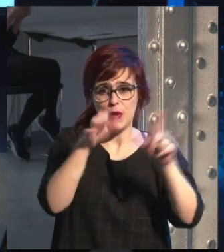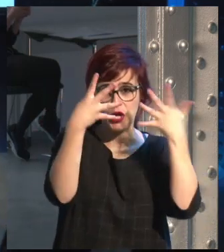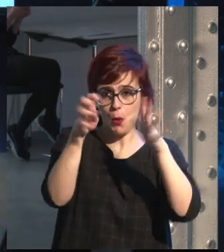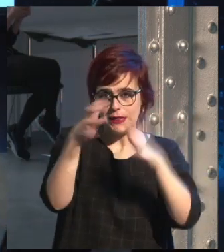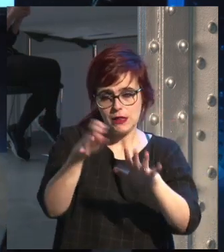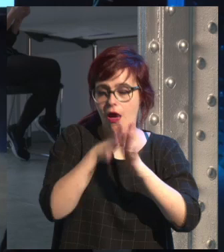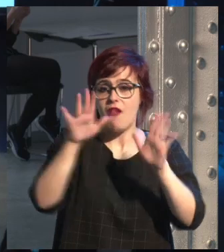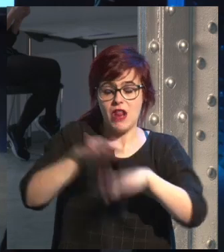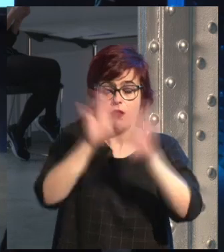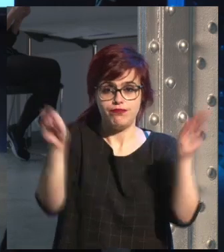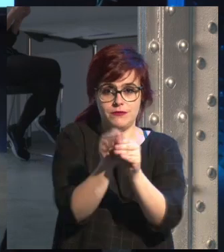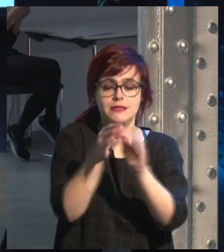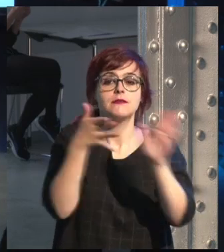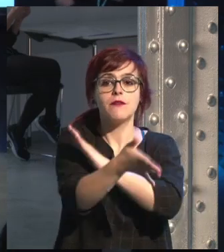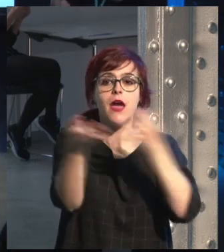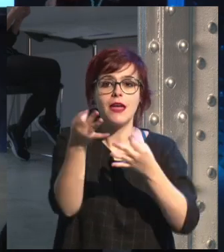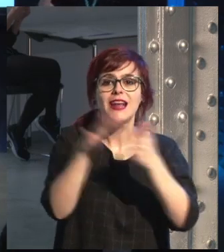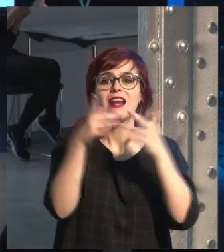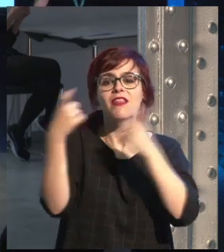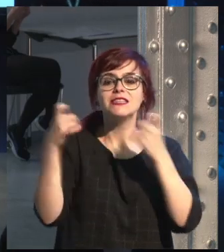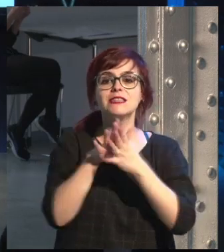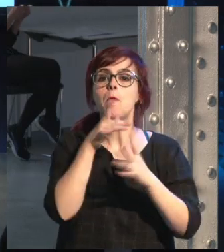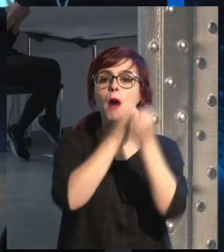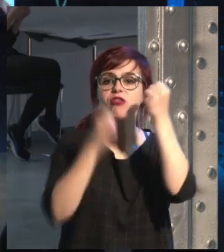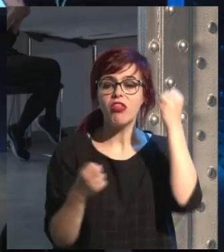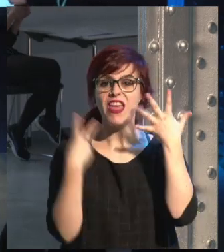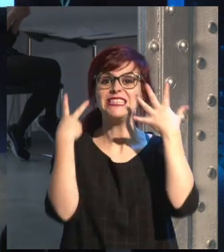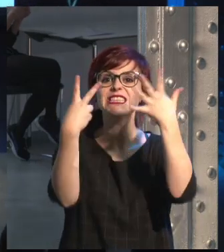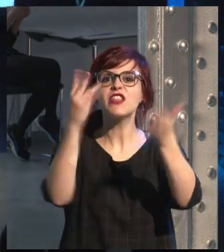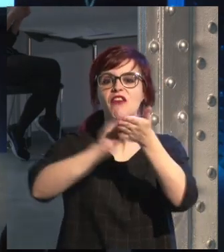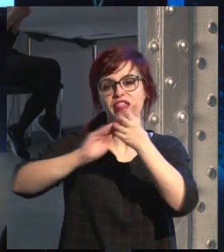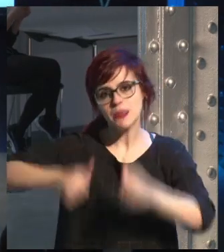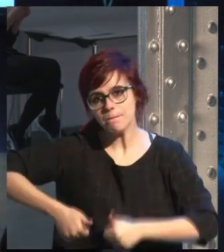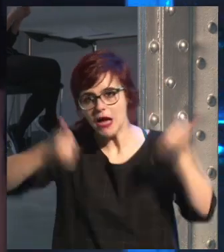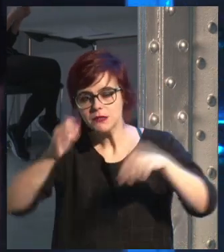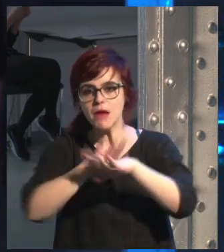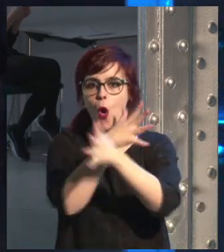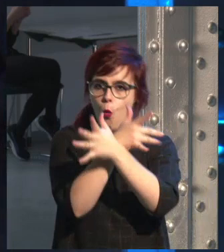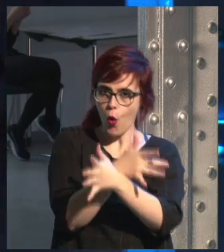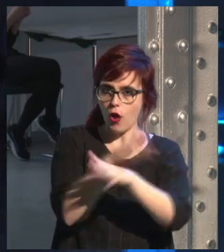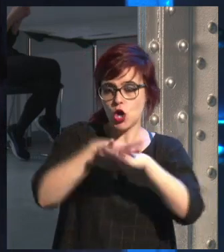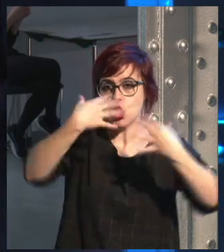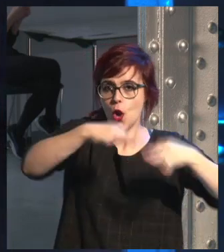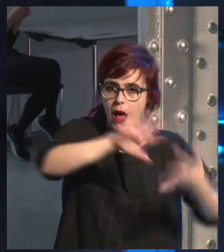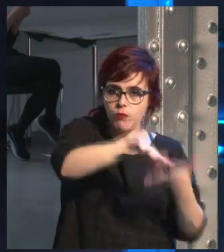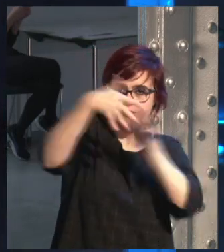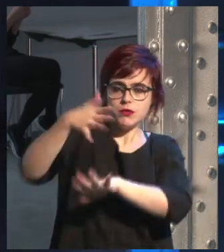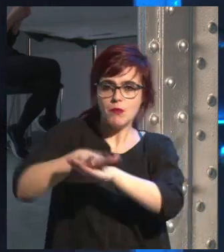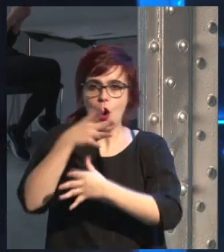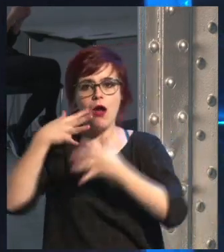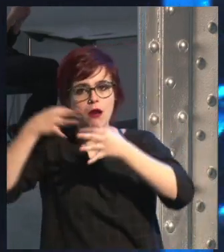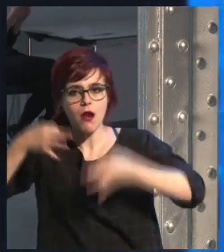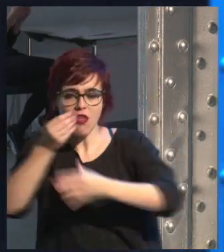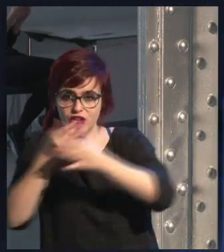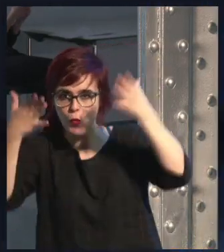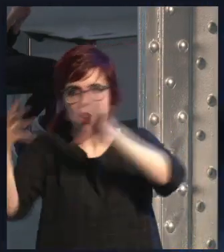Esto, en resumidas cuentas, viene a decir que necesitamos 7 veces más potencia gráfica para reproducir un juego estándar para que vaya bien y fluido en una